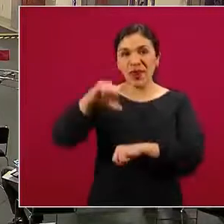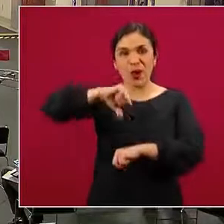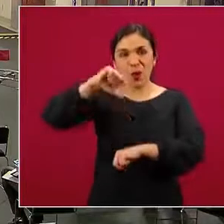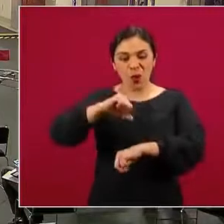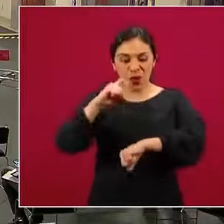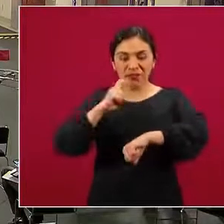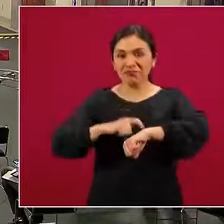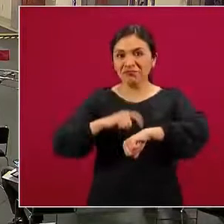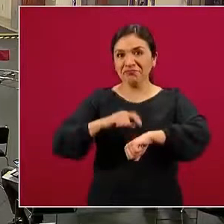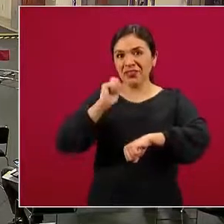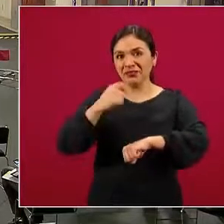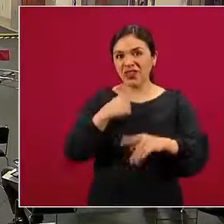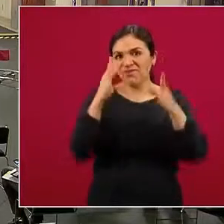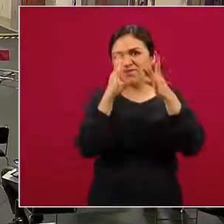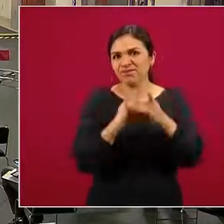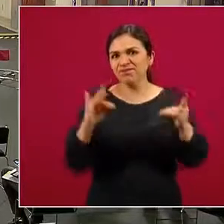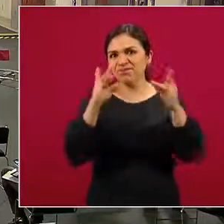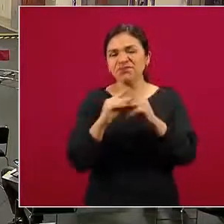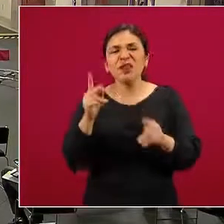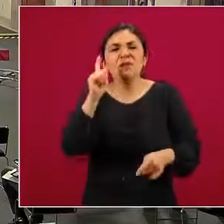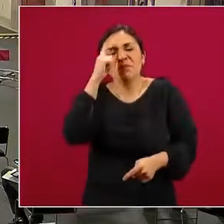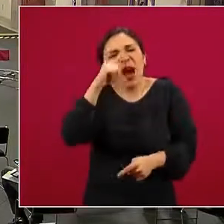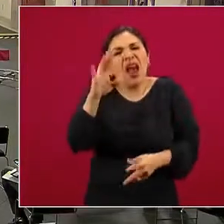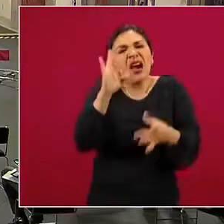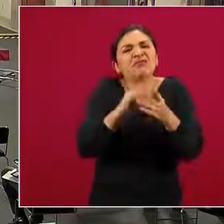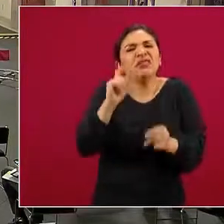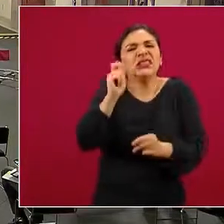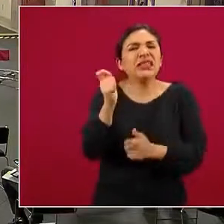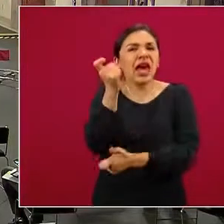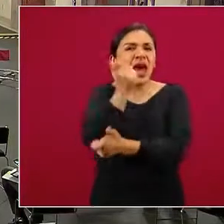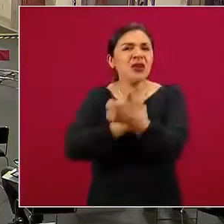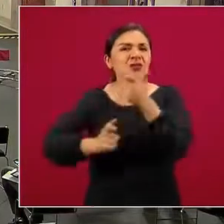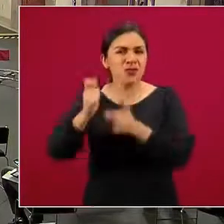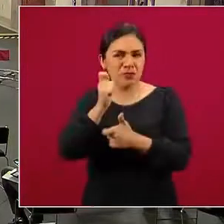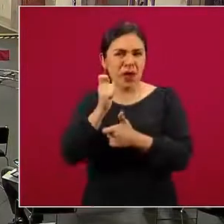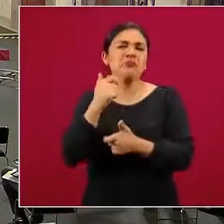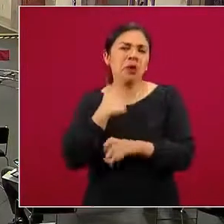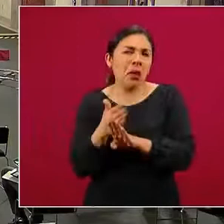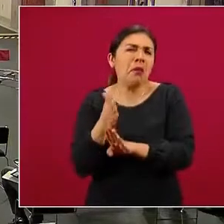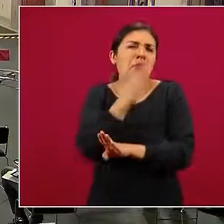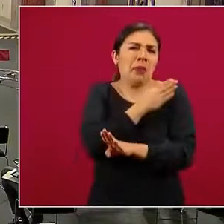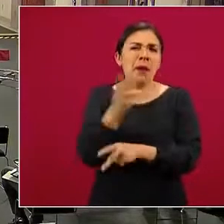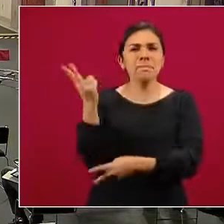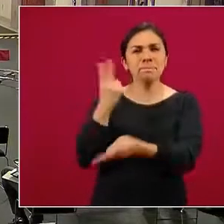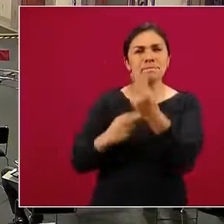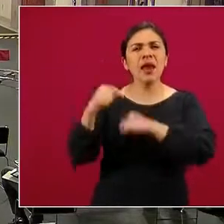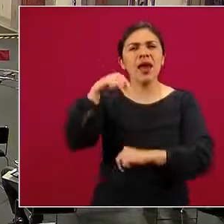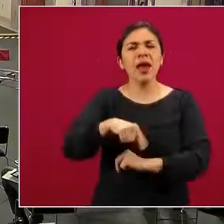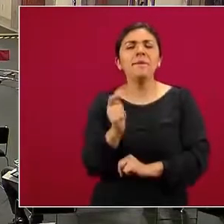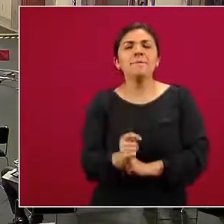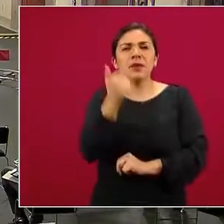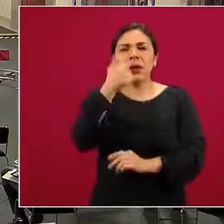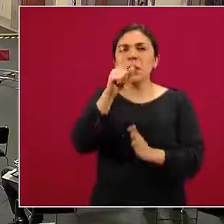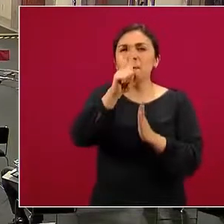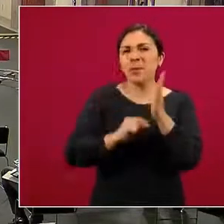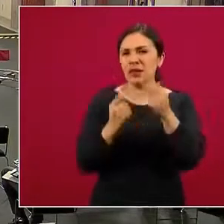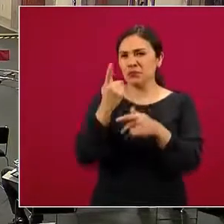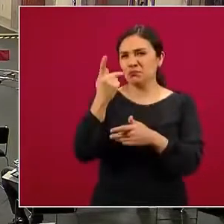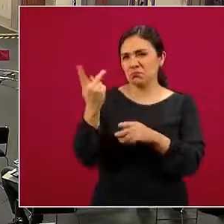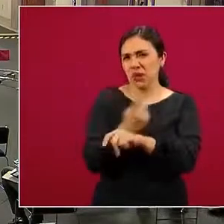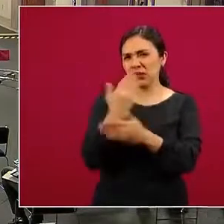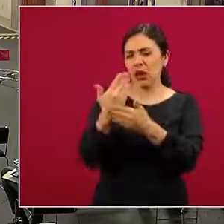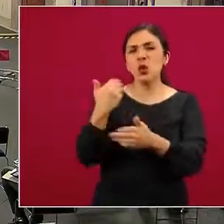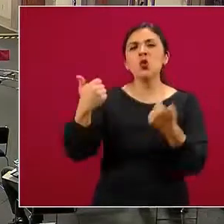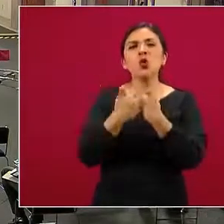horario donde se habla de economía. Ya hemos estado, estuvimos a principio del mes pasado con